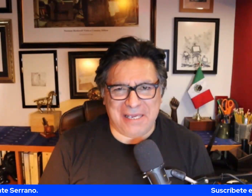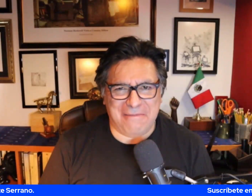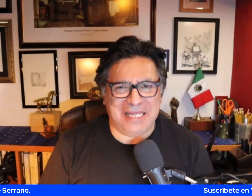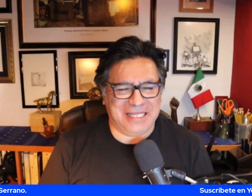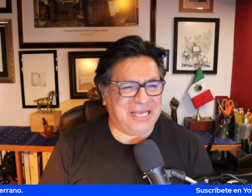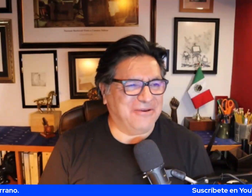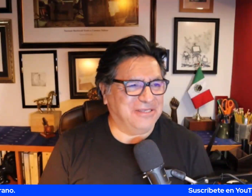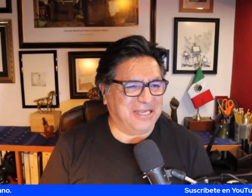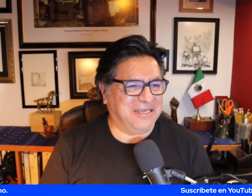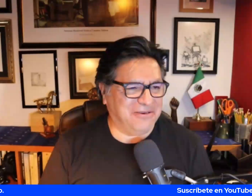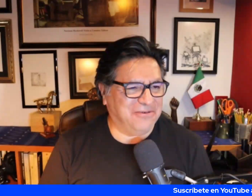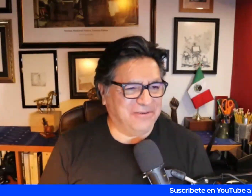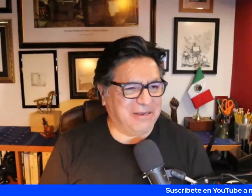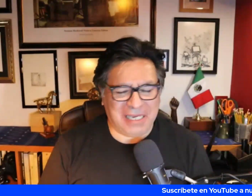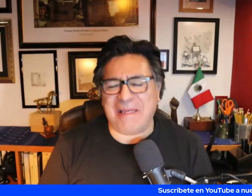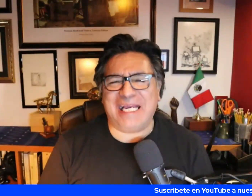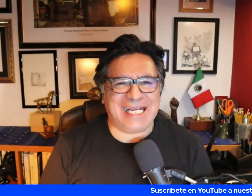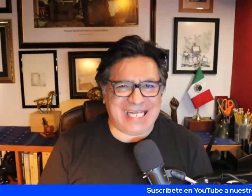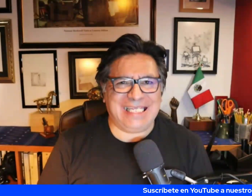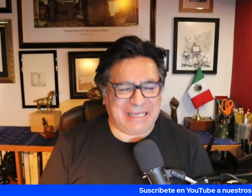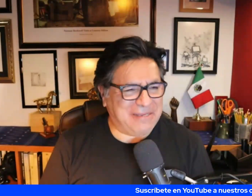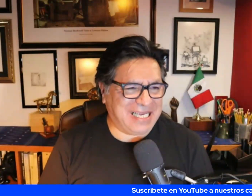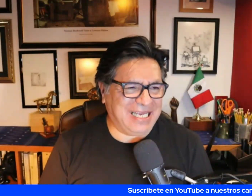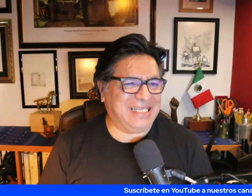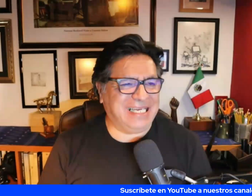tan vehemente, con tanta enjundia. Me